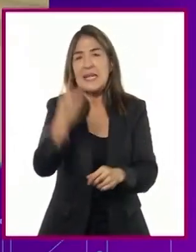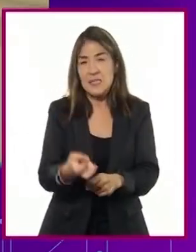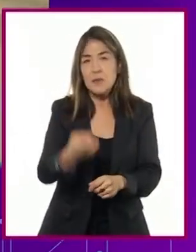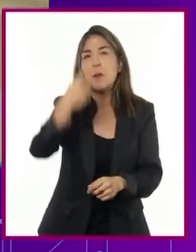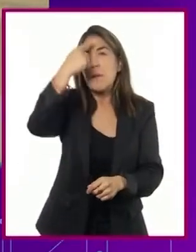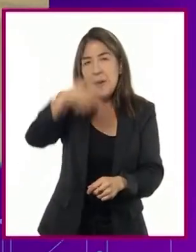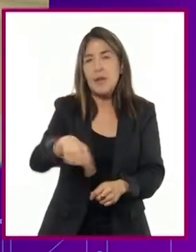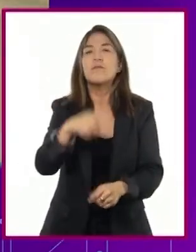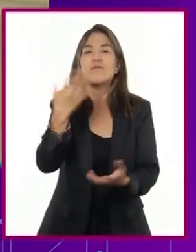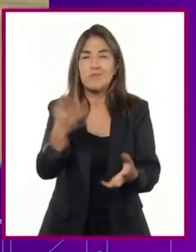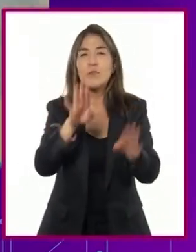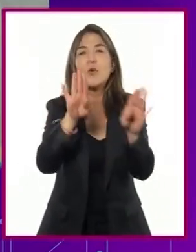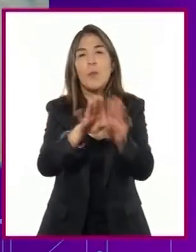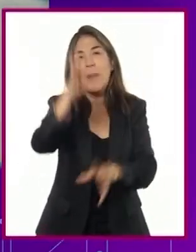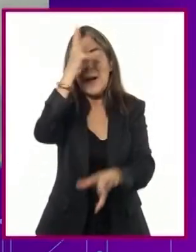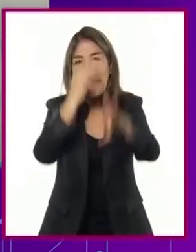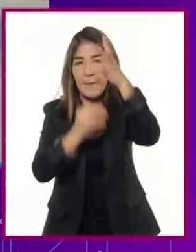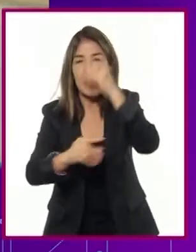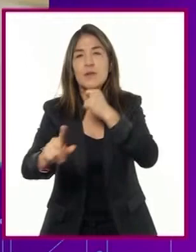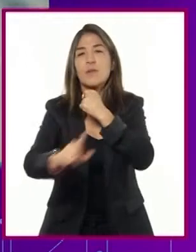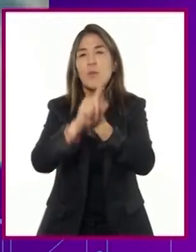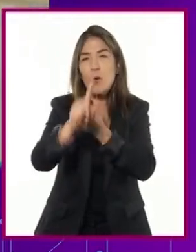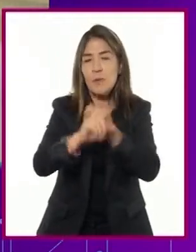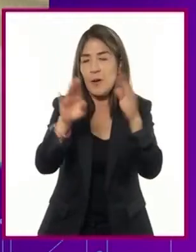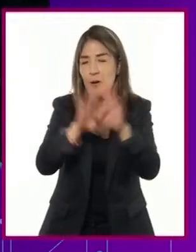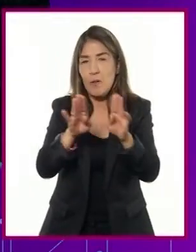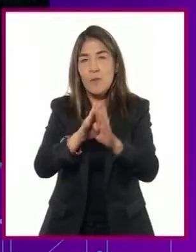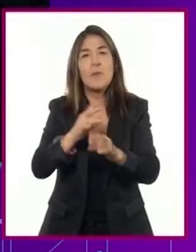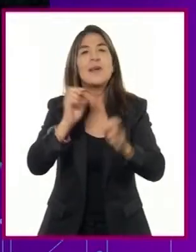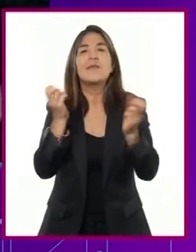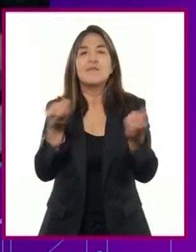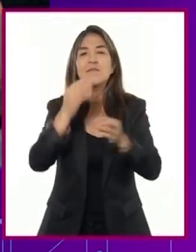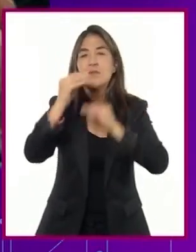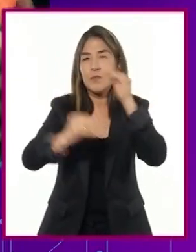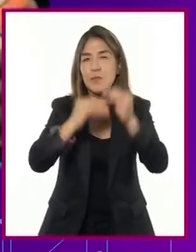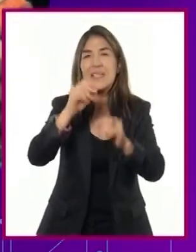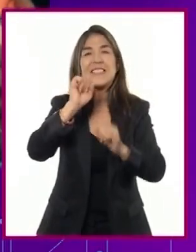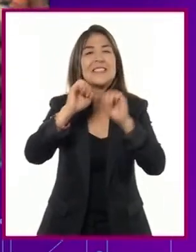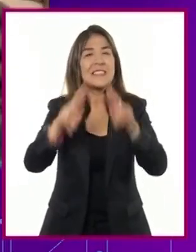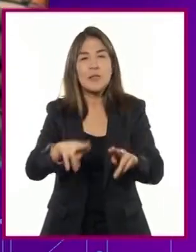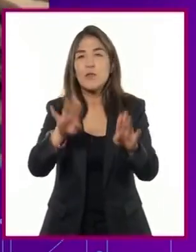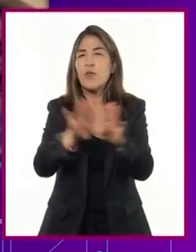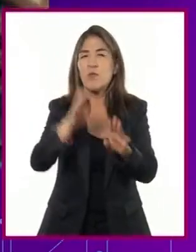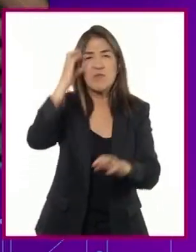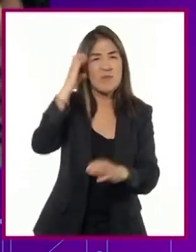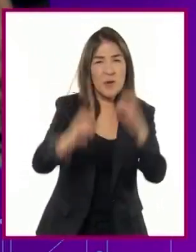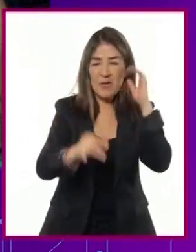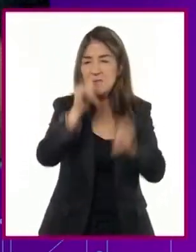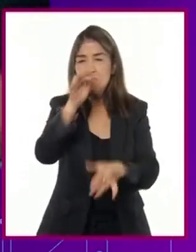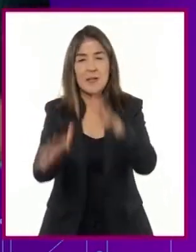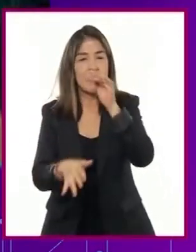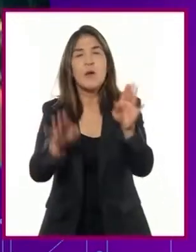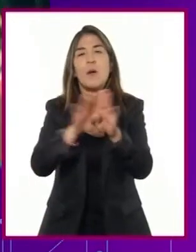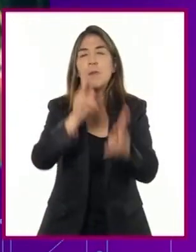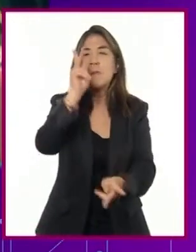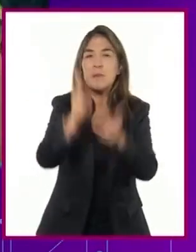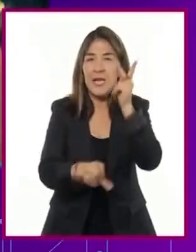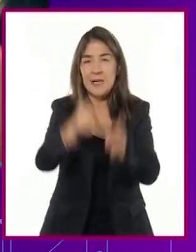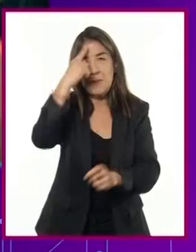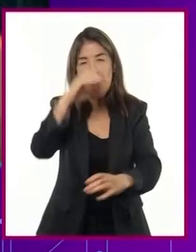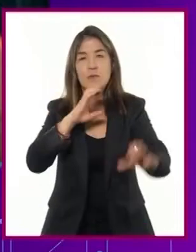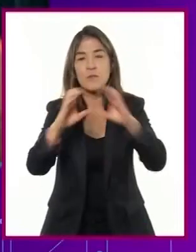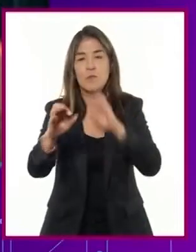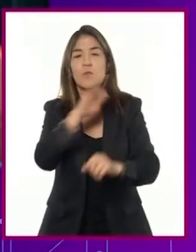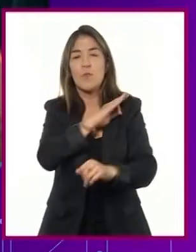a resolver conflictos sin violencia, por medio de experiencias que transmitan valores y desarrollen capacidades que nos